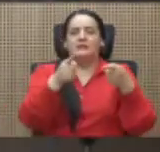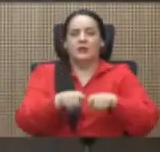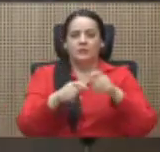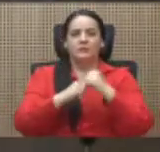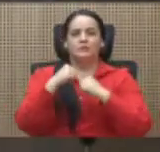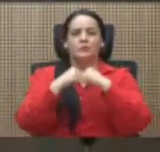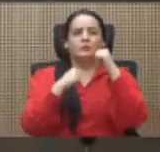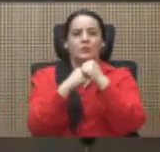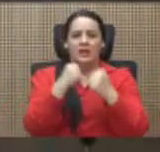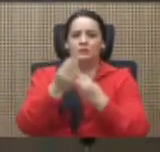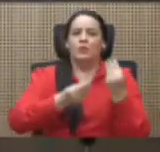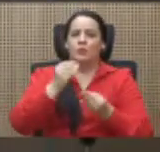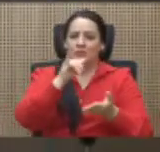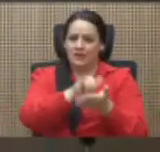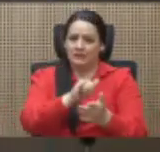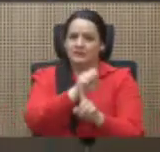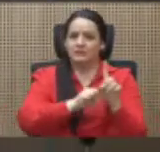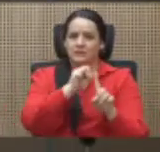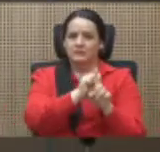producen.